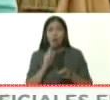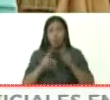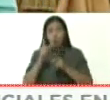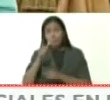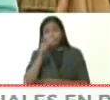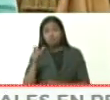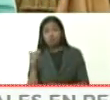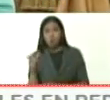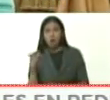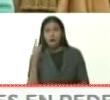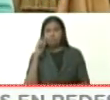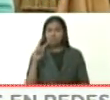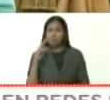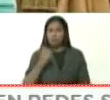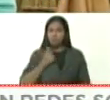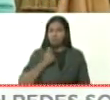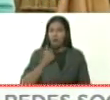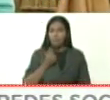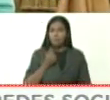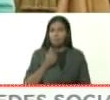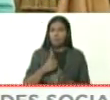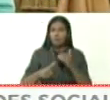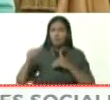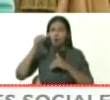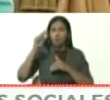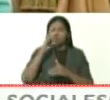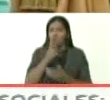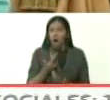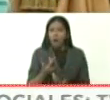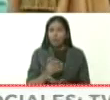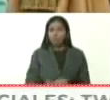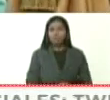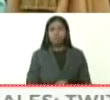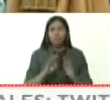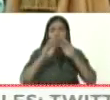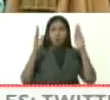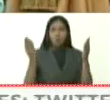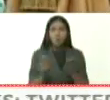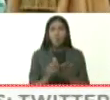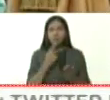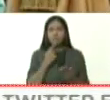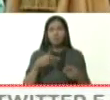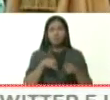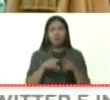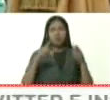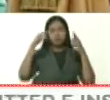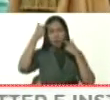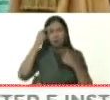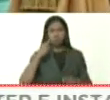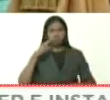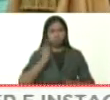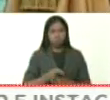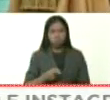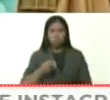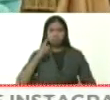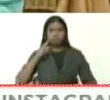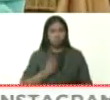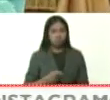gente, afortunadamente no a la mayoría. Y en el mundo decían que Chávez es un autoritario, es un